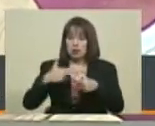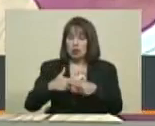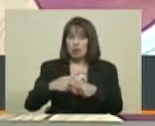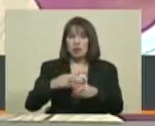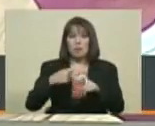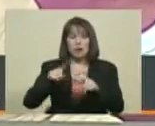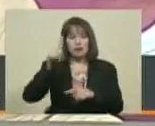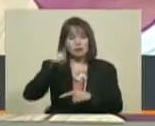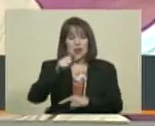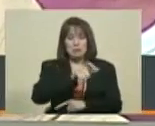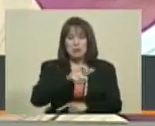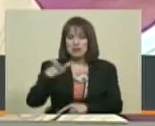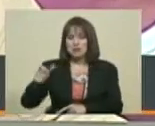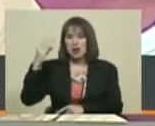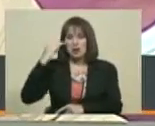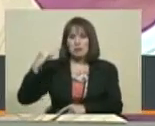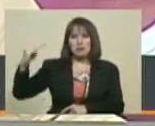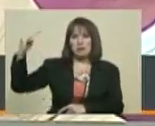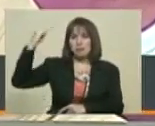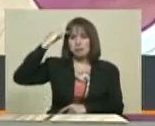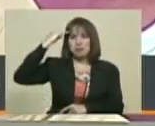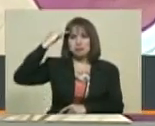desmoralización histórica